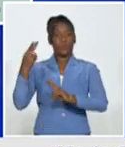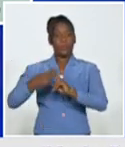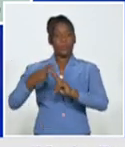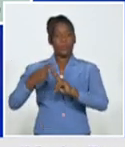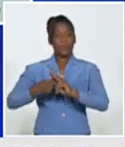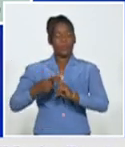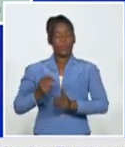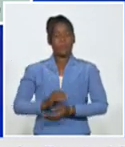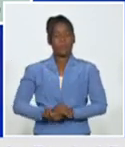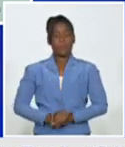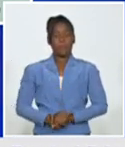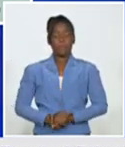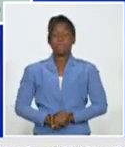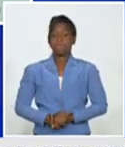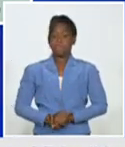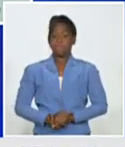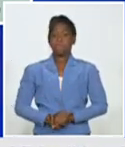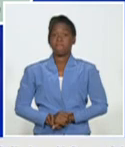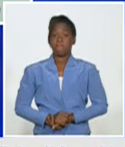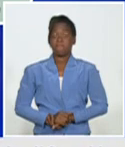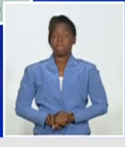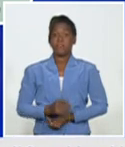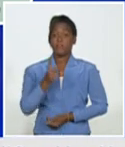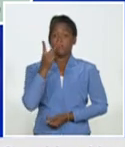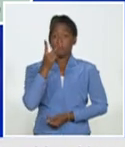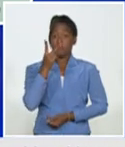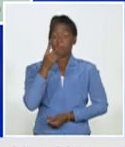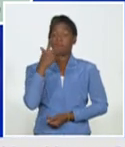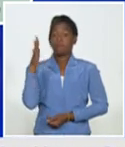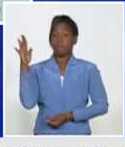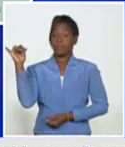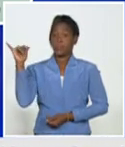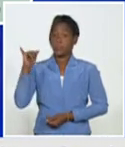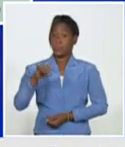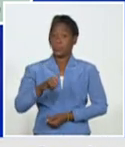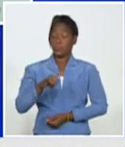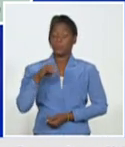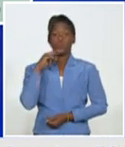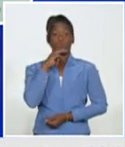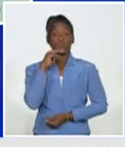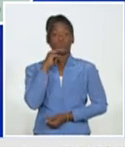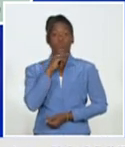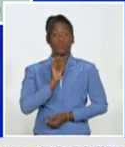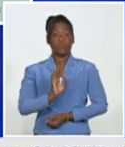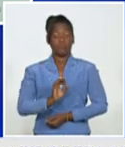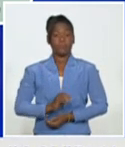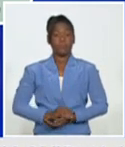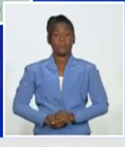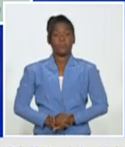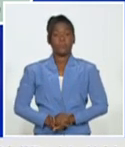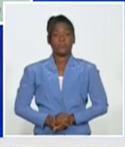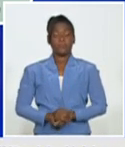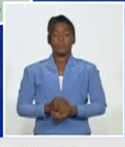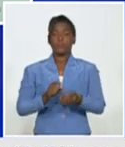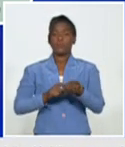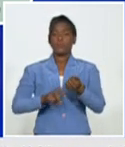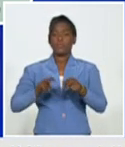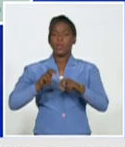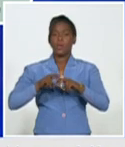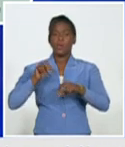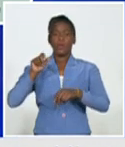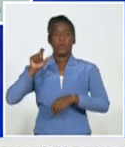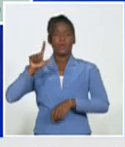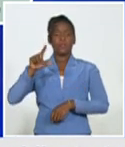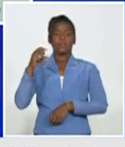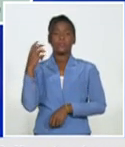en este caso 2 viajeros cubanos procedentes de Rusia, y de la provincia de Holguín, 3